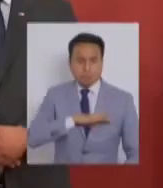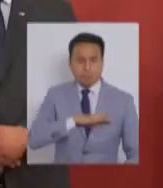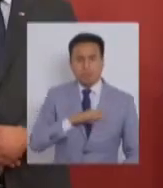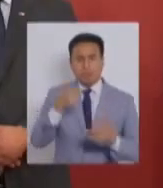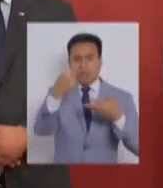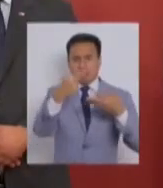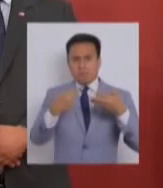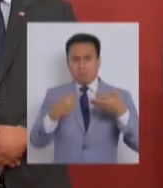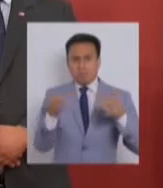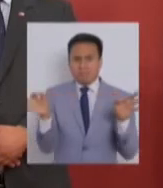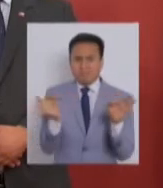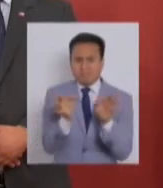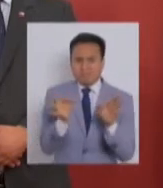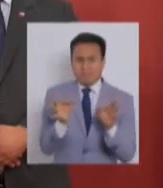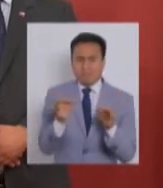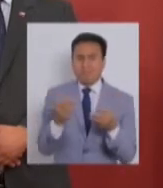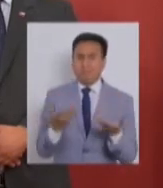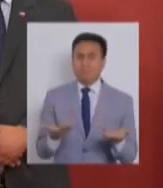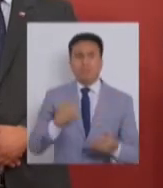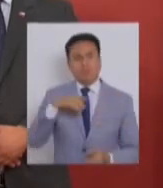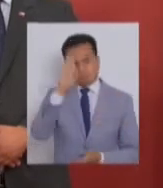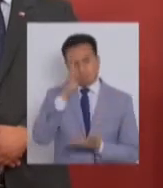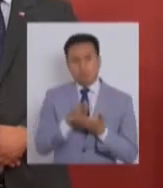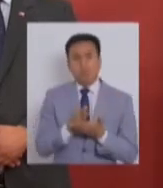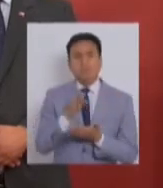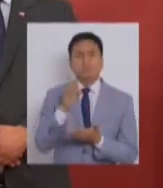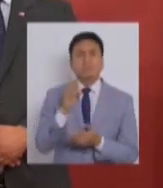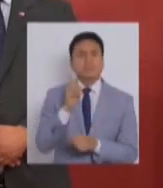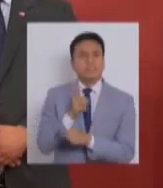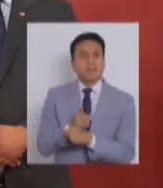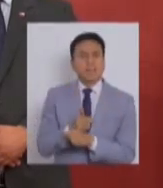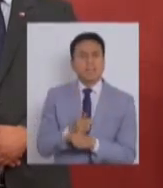generó bastante problema al candidato de ultraderecha, que podría significar un